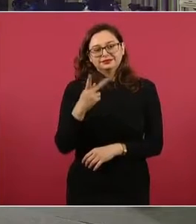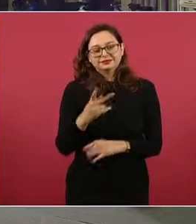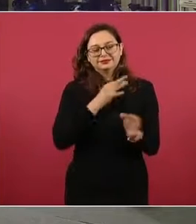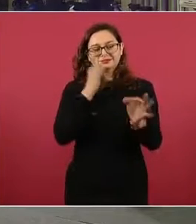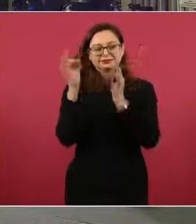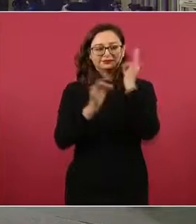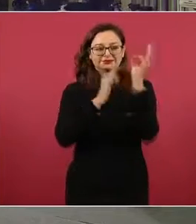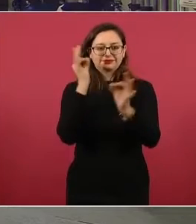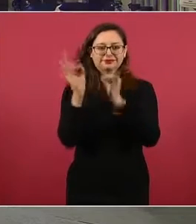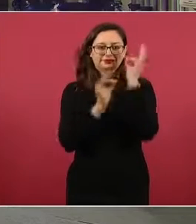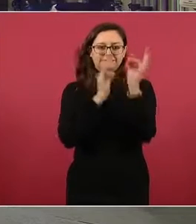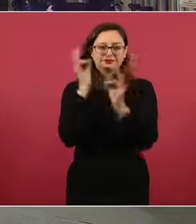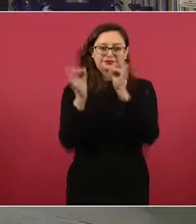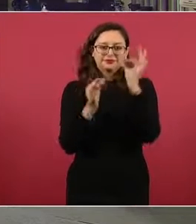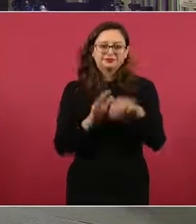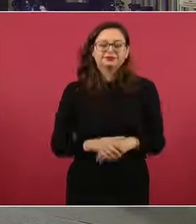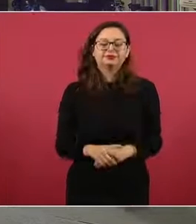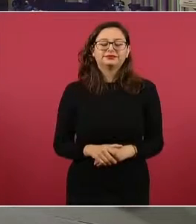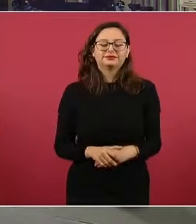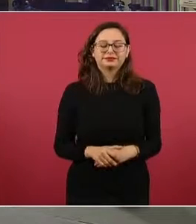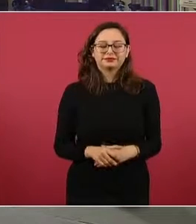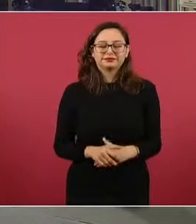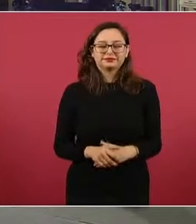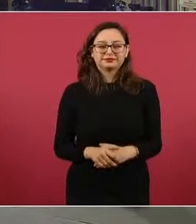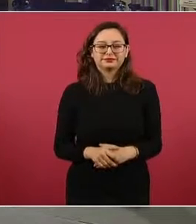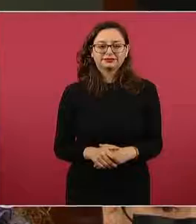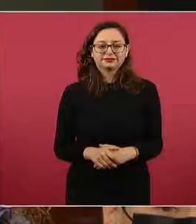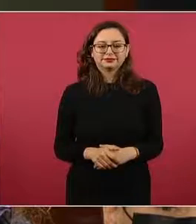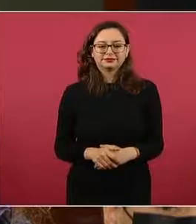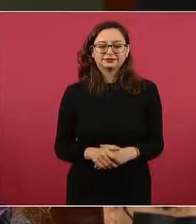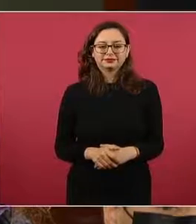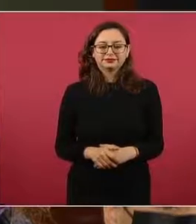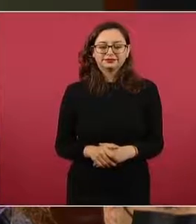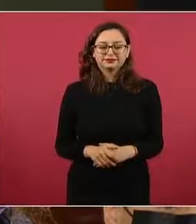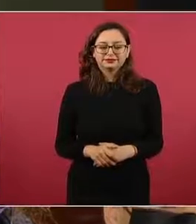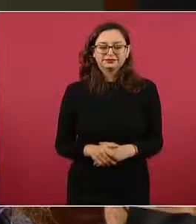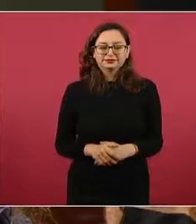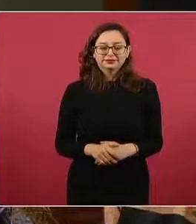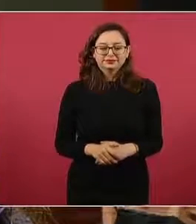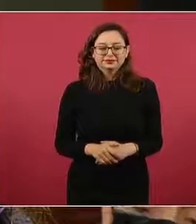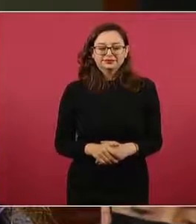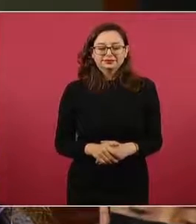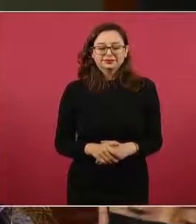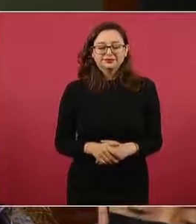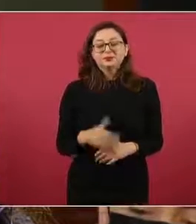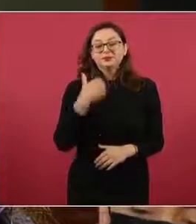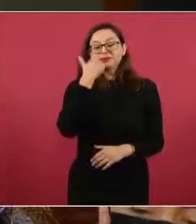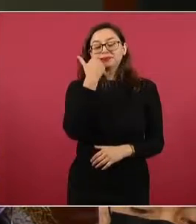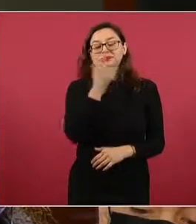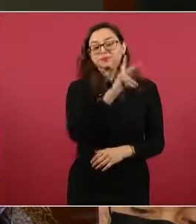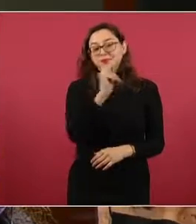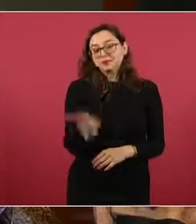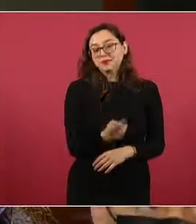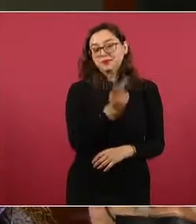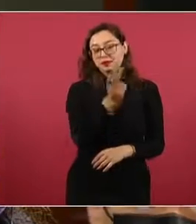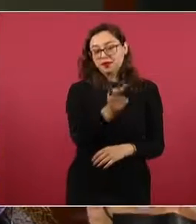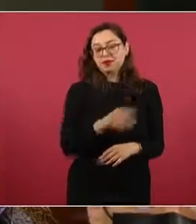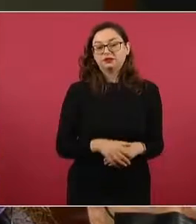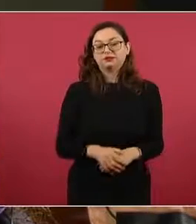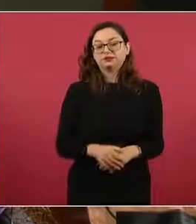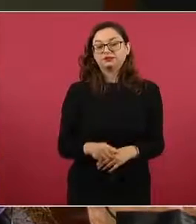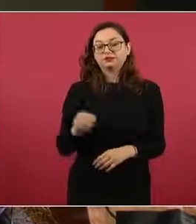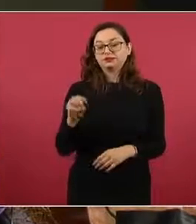preguntar, ¿qué opinión le merece las declaraciones de Moody's que dicen